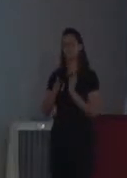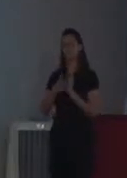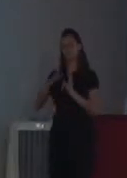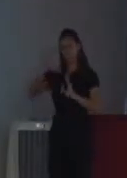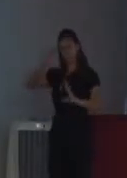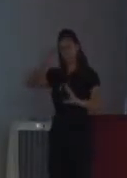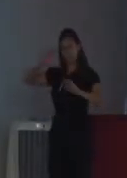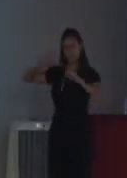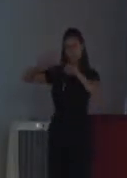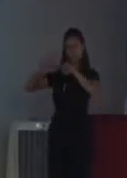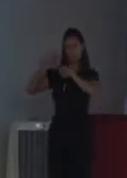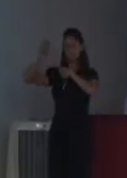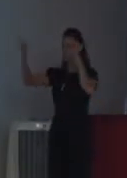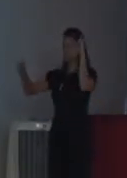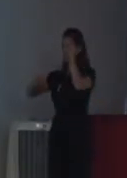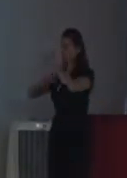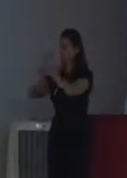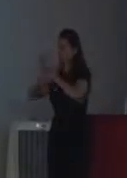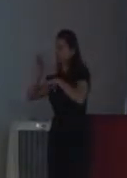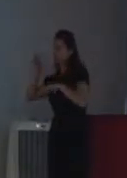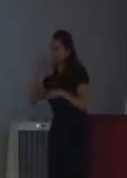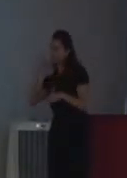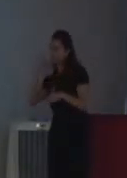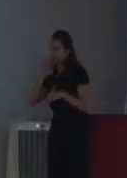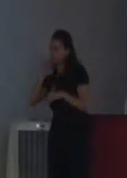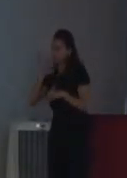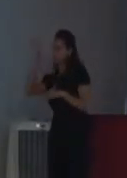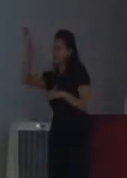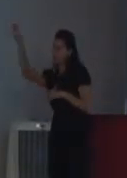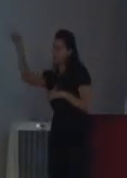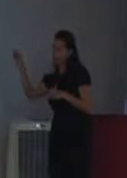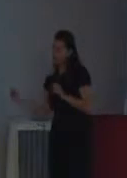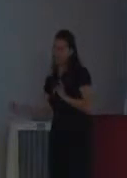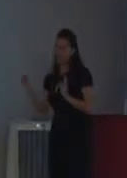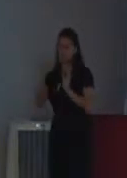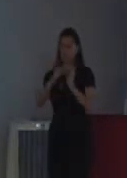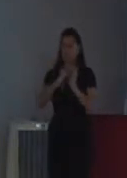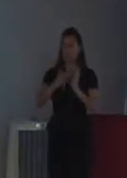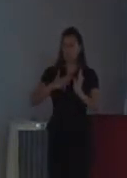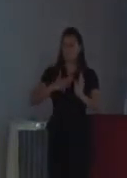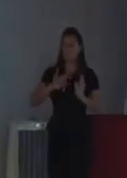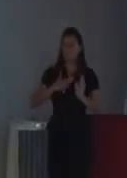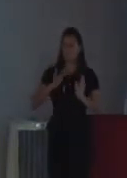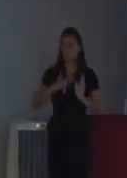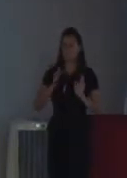defecto lo involucremos dentro de nuestro ordenamiento jurídico interno?